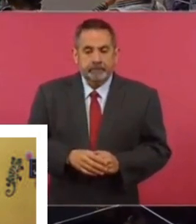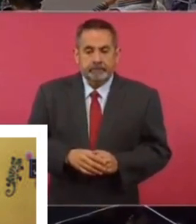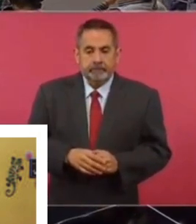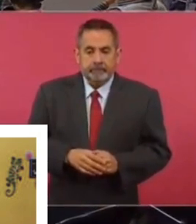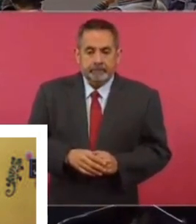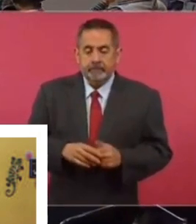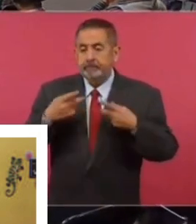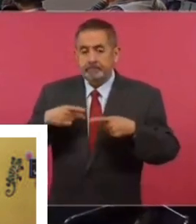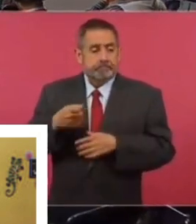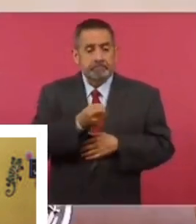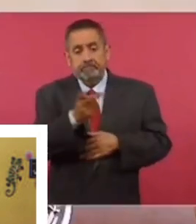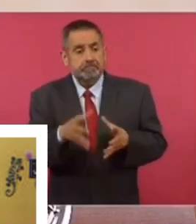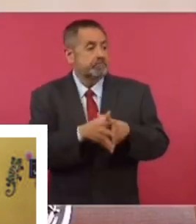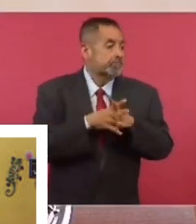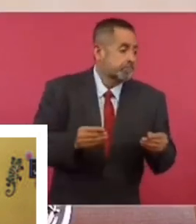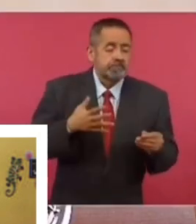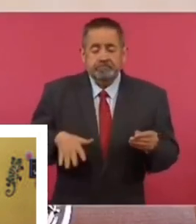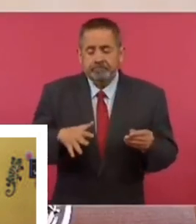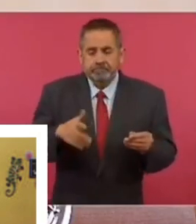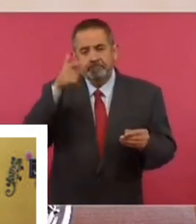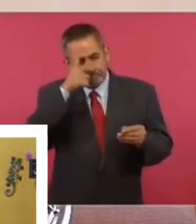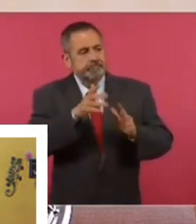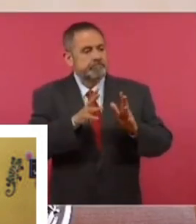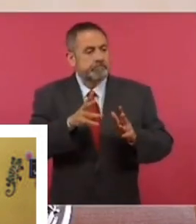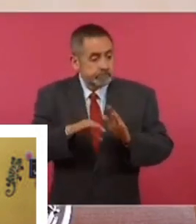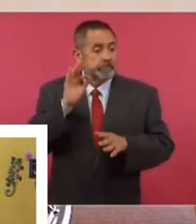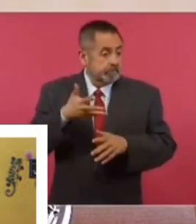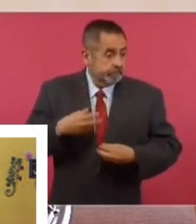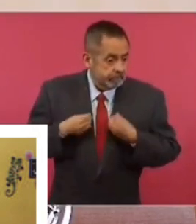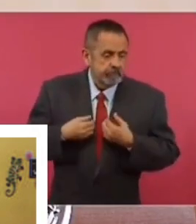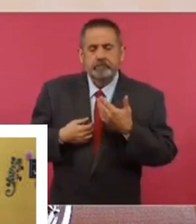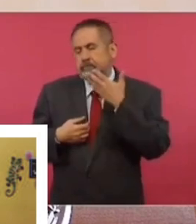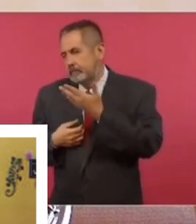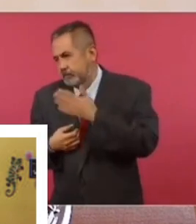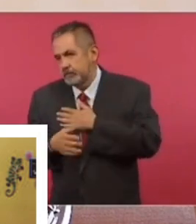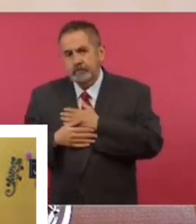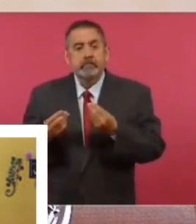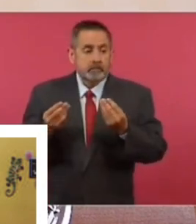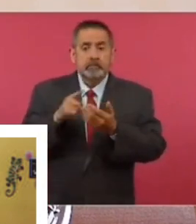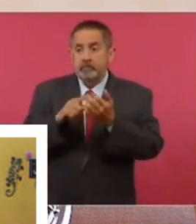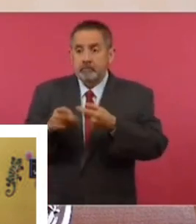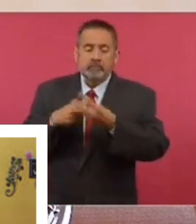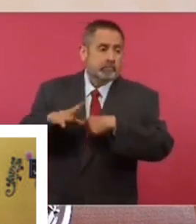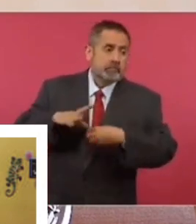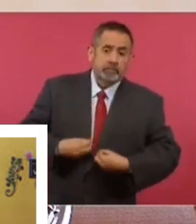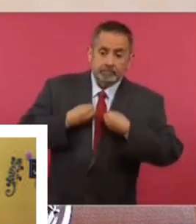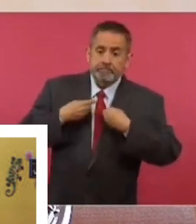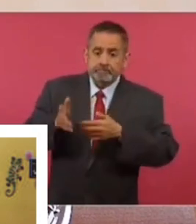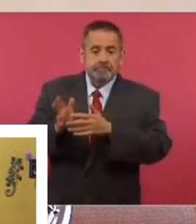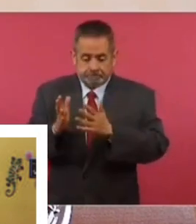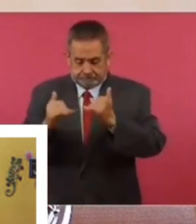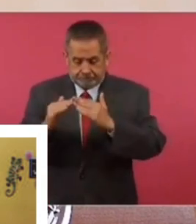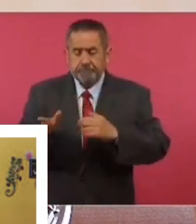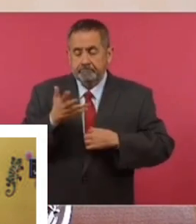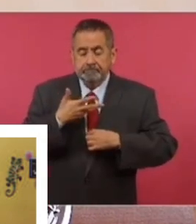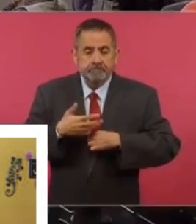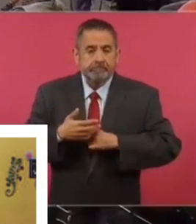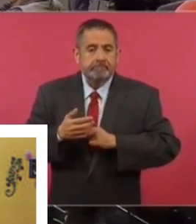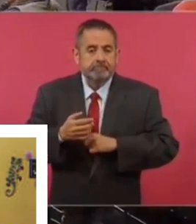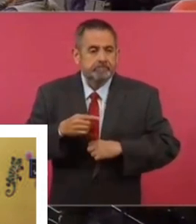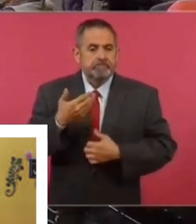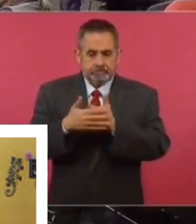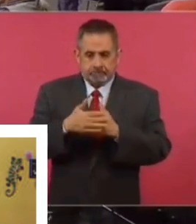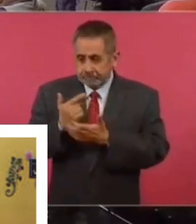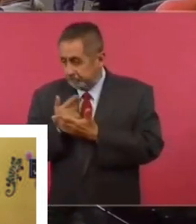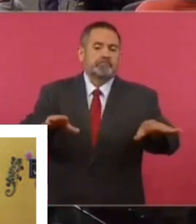que se declaraban desaparecidas, se están encontrando en un porcentaje considerable, que es lo que queremos dar a conocer más adelante, cuando